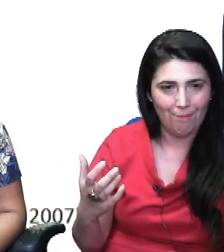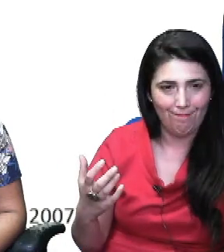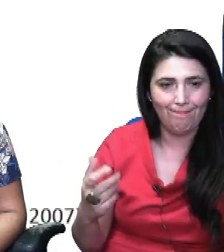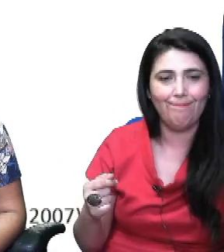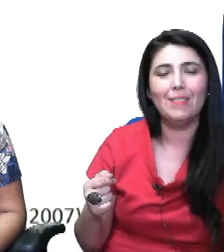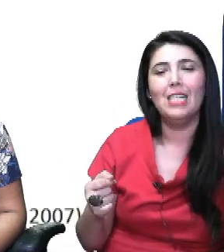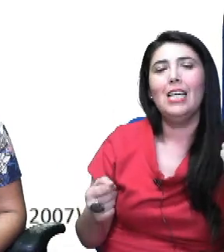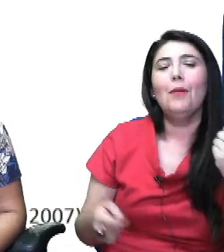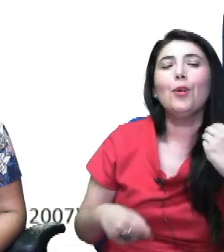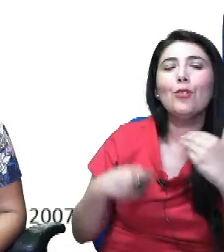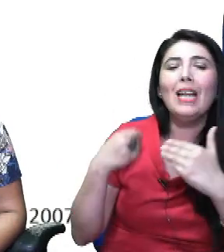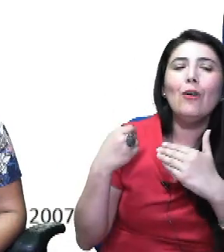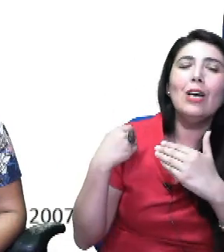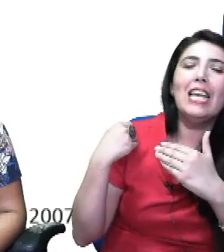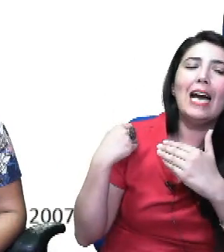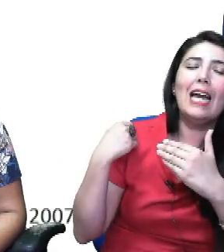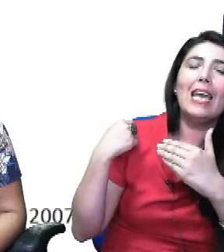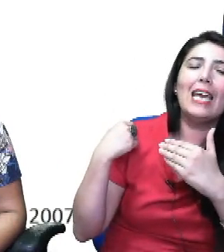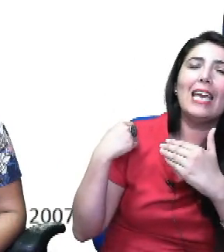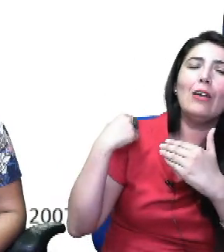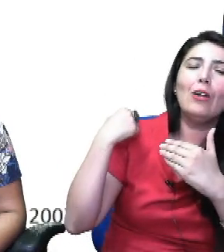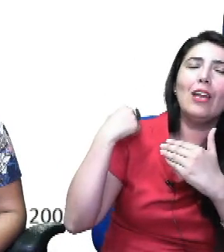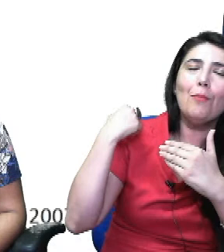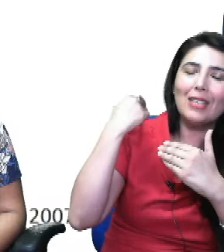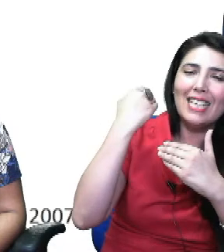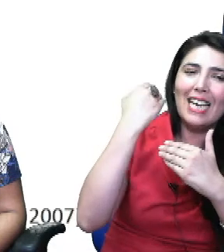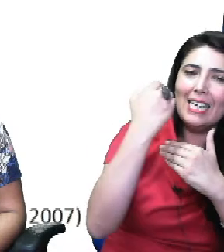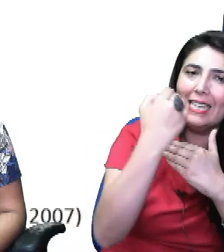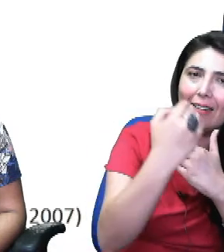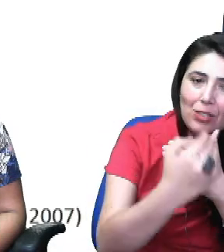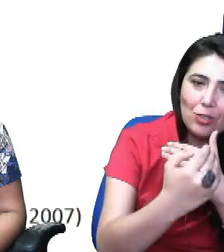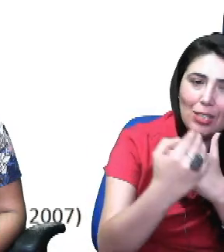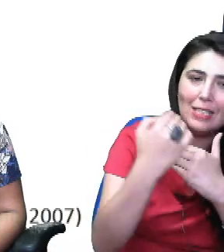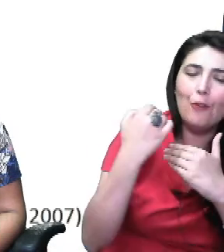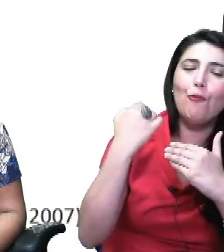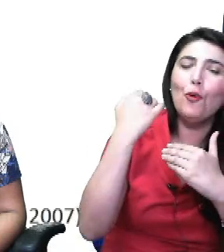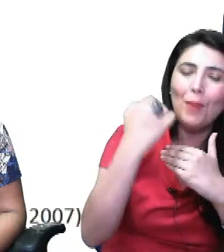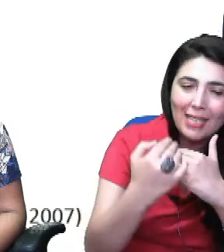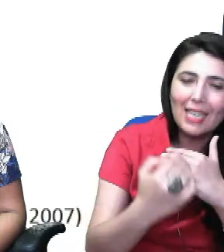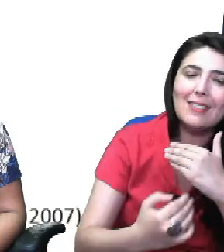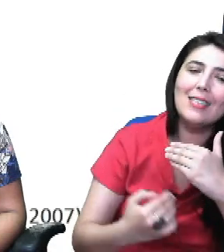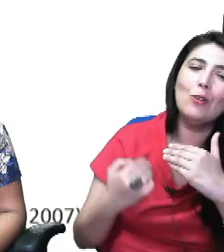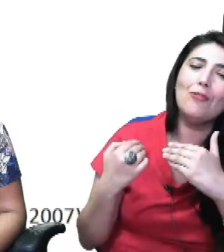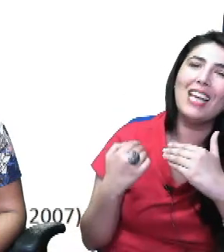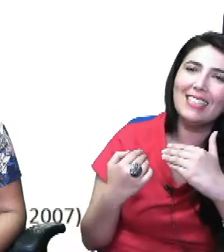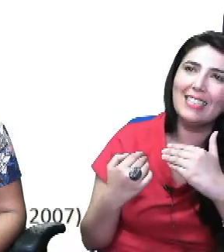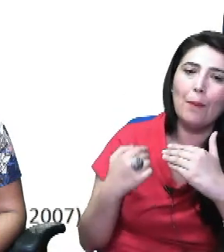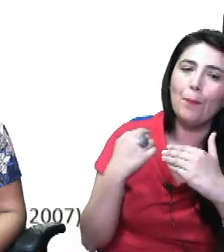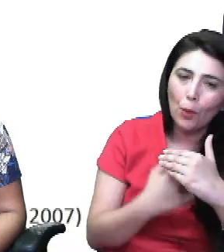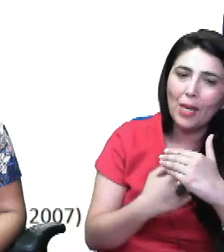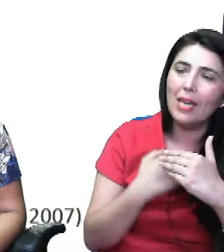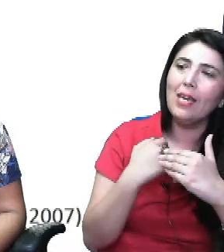social. Por otro lado, que es importante que las intervenciones fomenten el sentido de